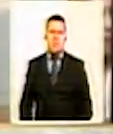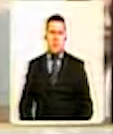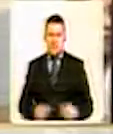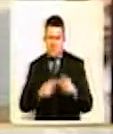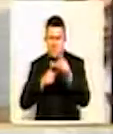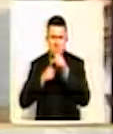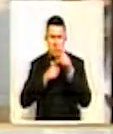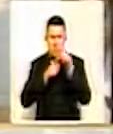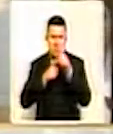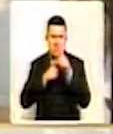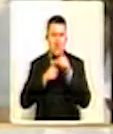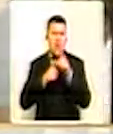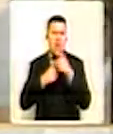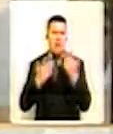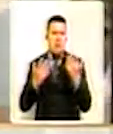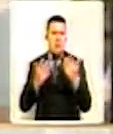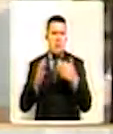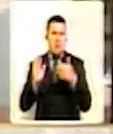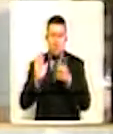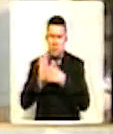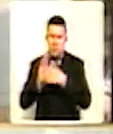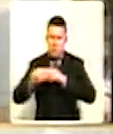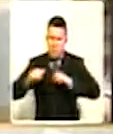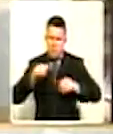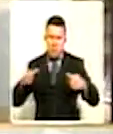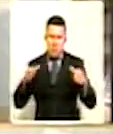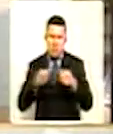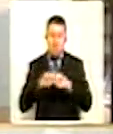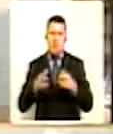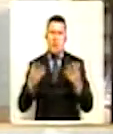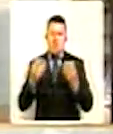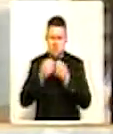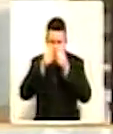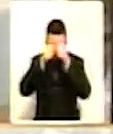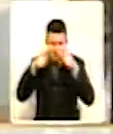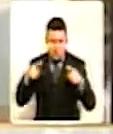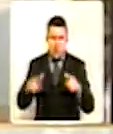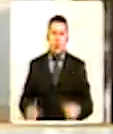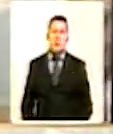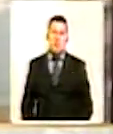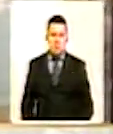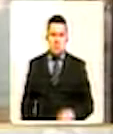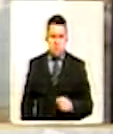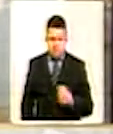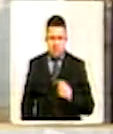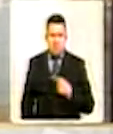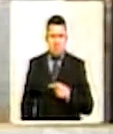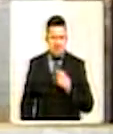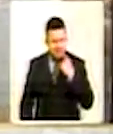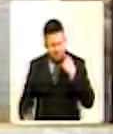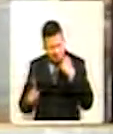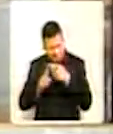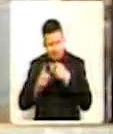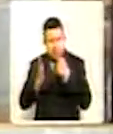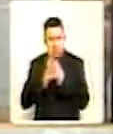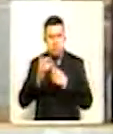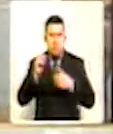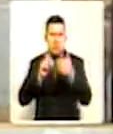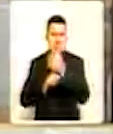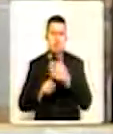La Procuraduría es una especie de articulador de los órganos del Estado y en eso estaré empecinado de